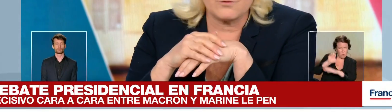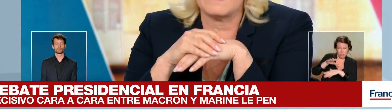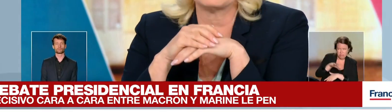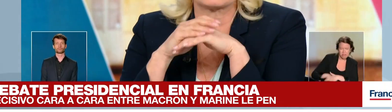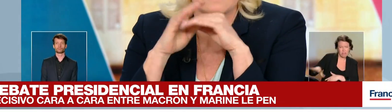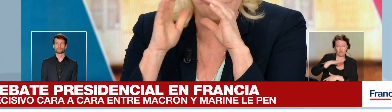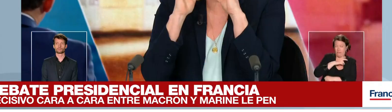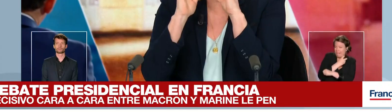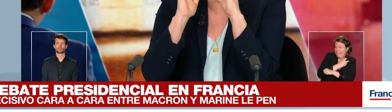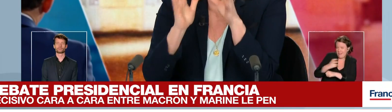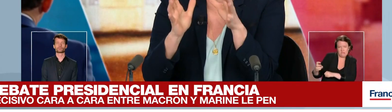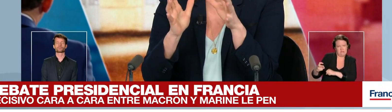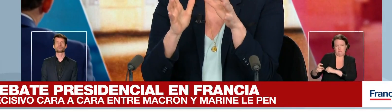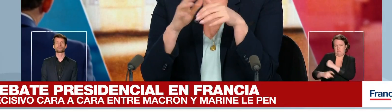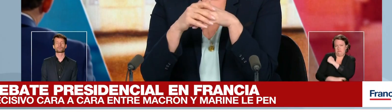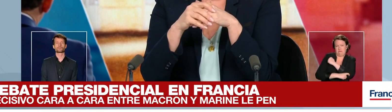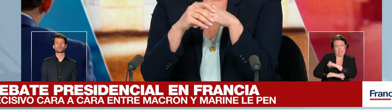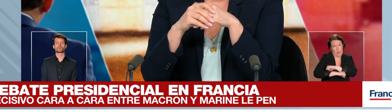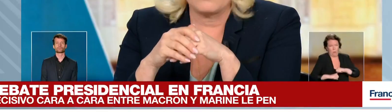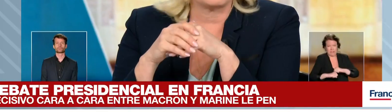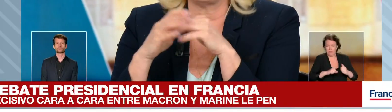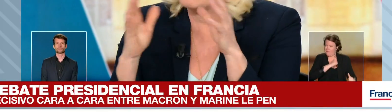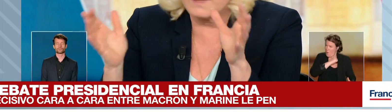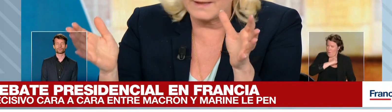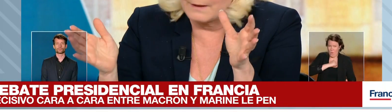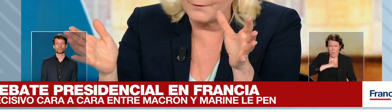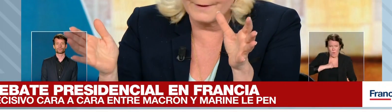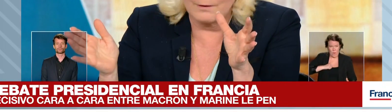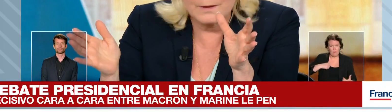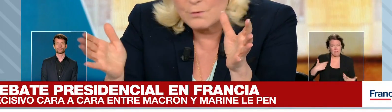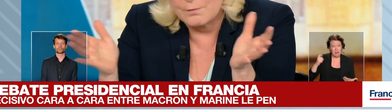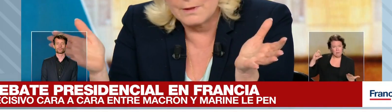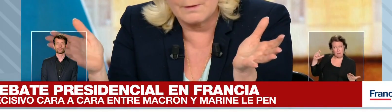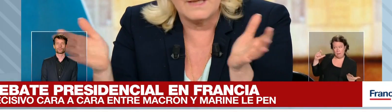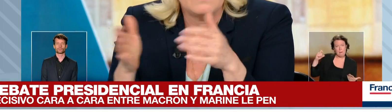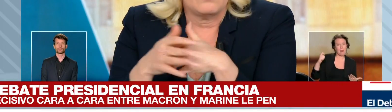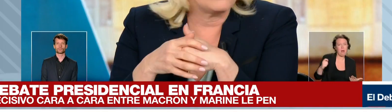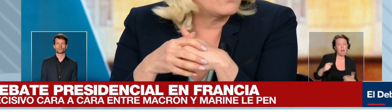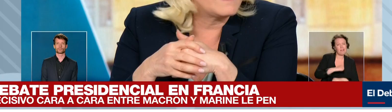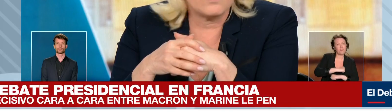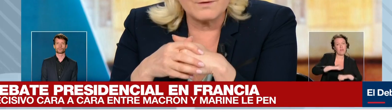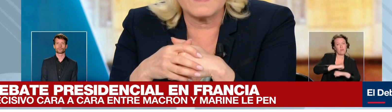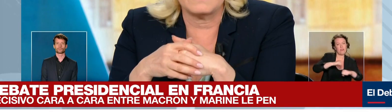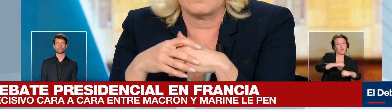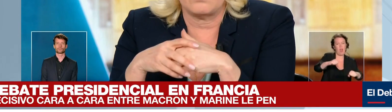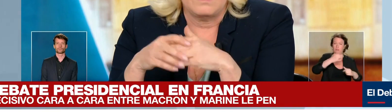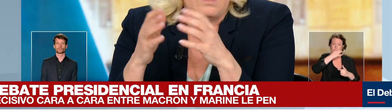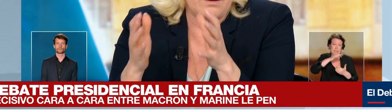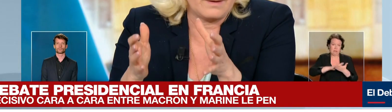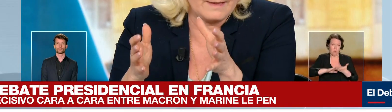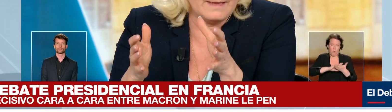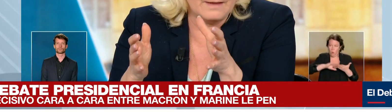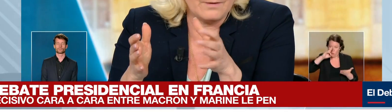olvidado, y pienso que el riesgo terrorista sigue estando muy presente, y ha habido toda una serie de atentados terroristas, lo